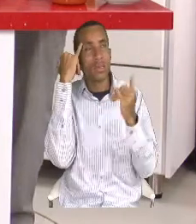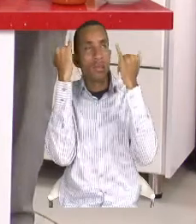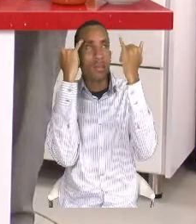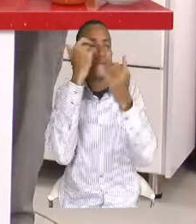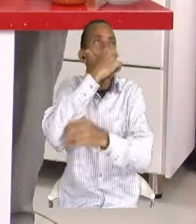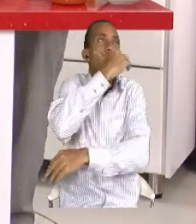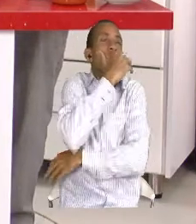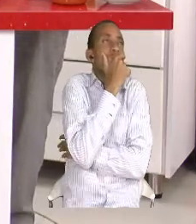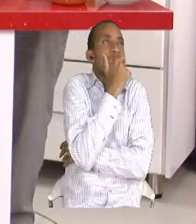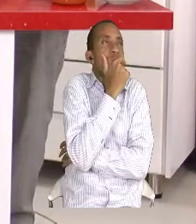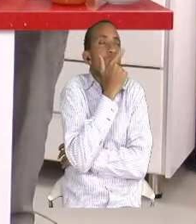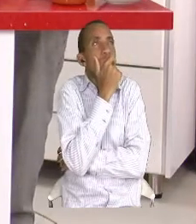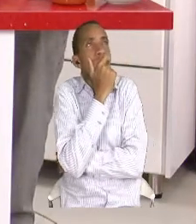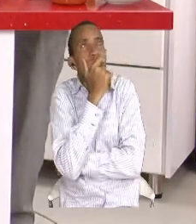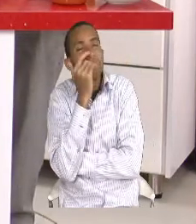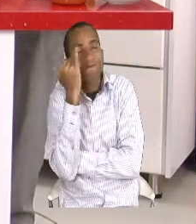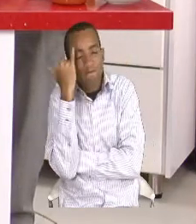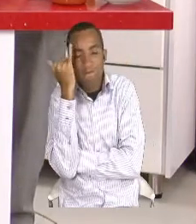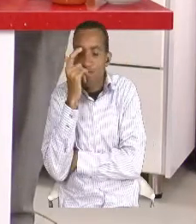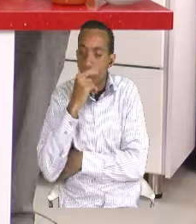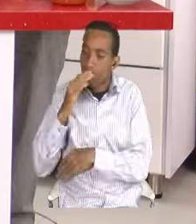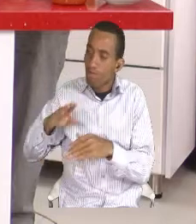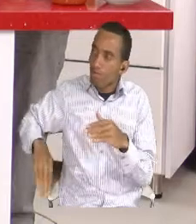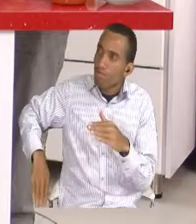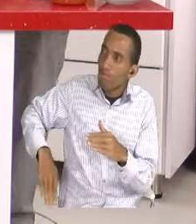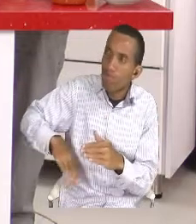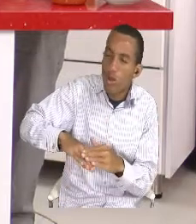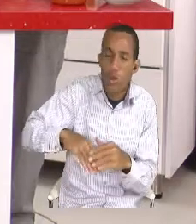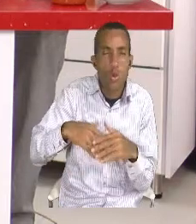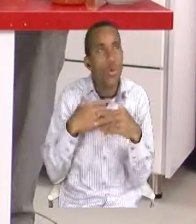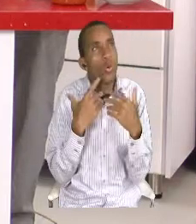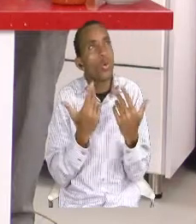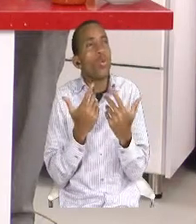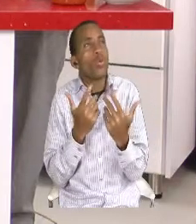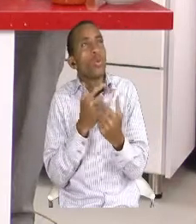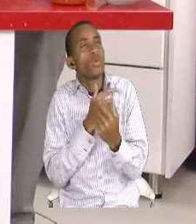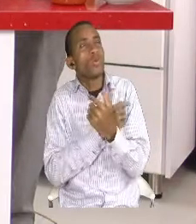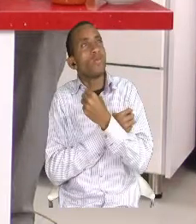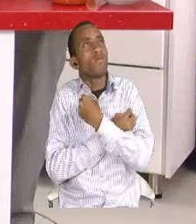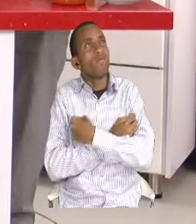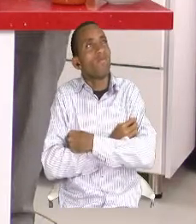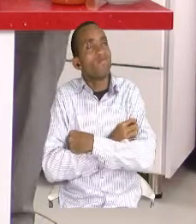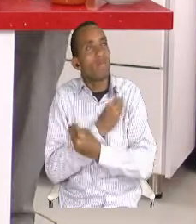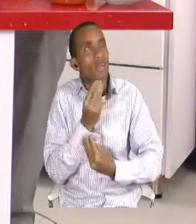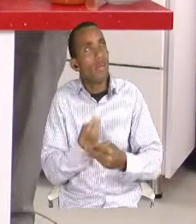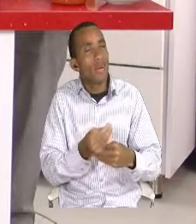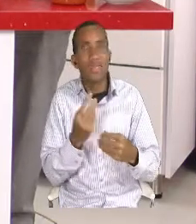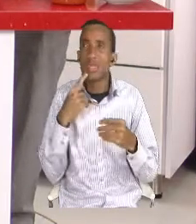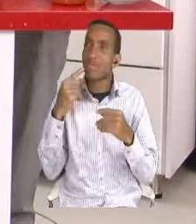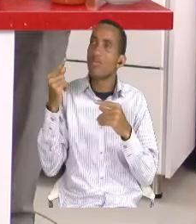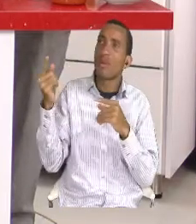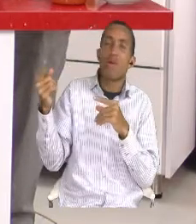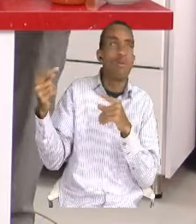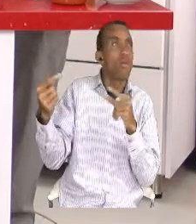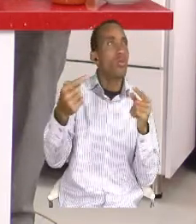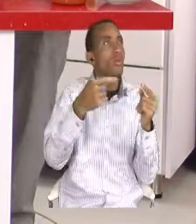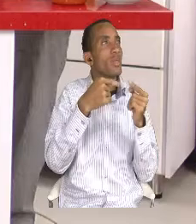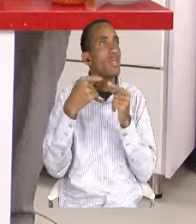estar pendientes de actualizarnos, de mirar la competencia, qué podemos ofrecer nosotros, mirar estrategias de